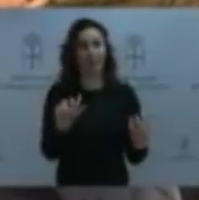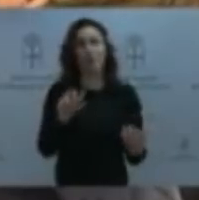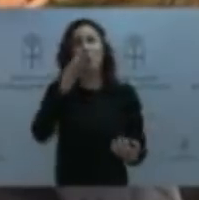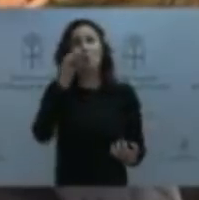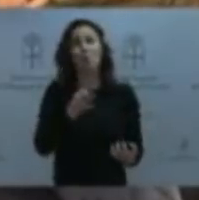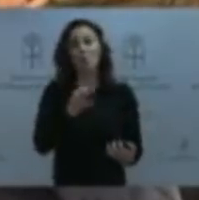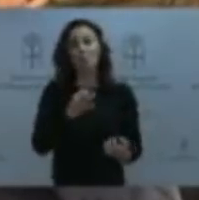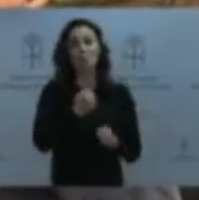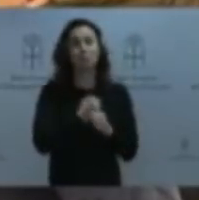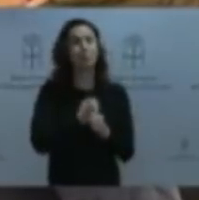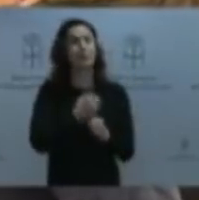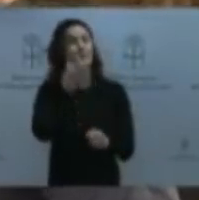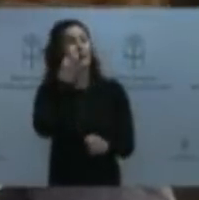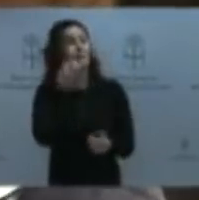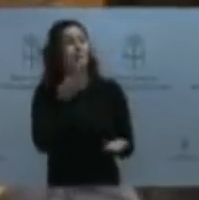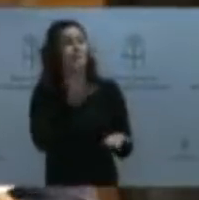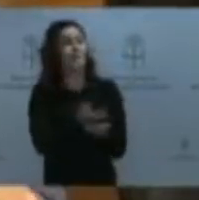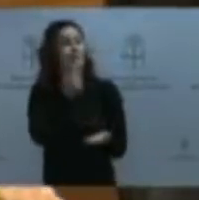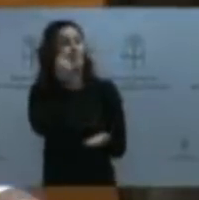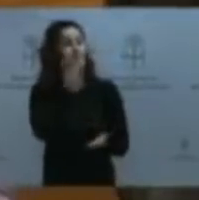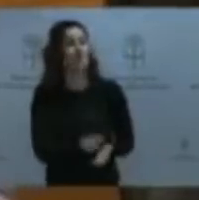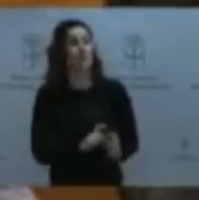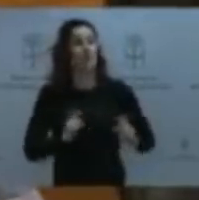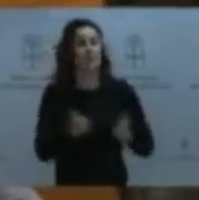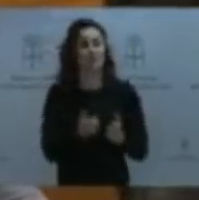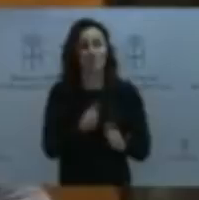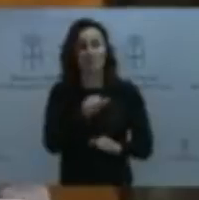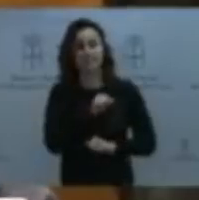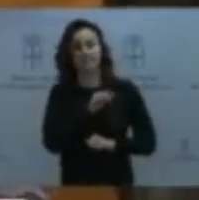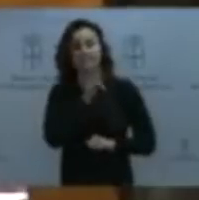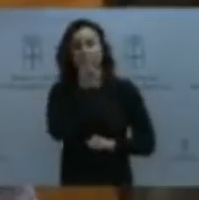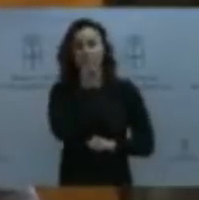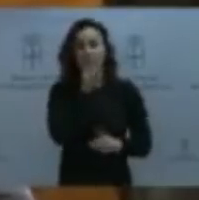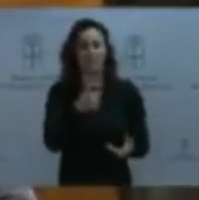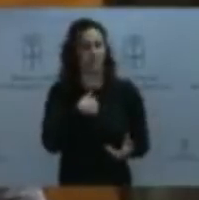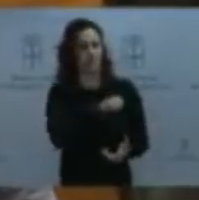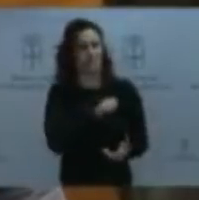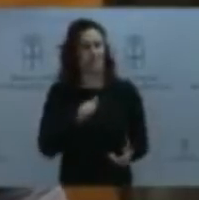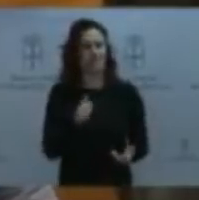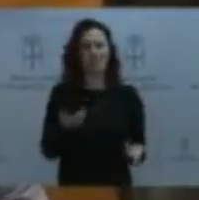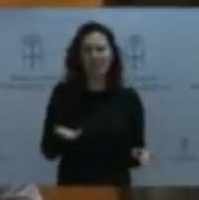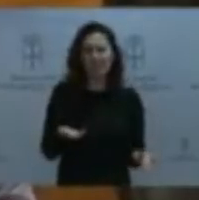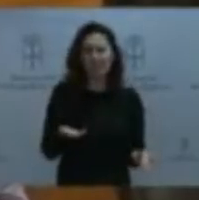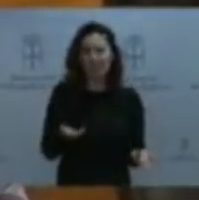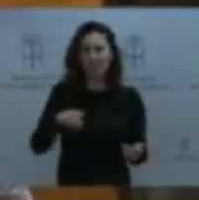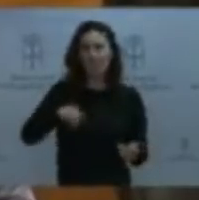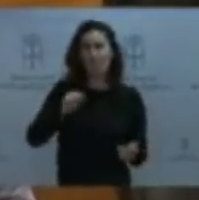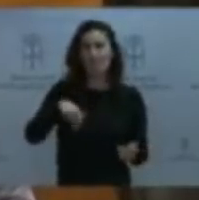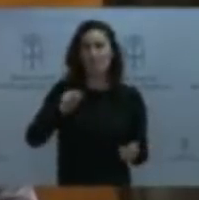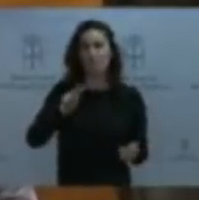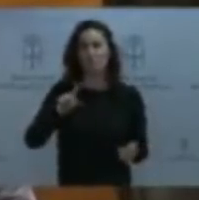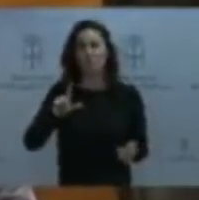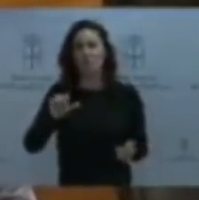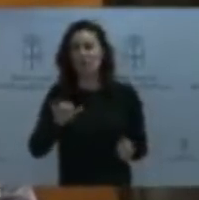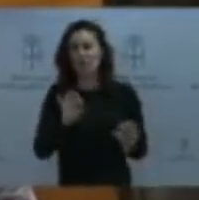Fernández. Siguen esperando. Me pregunto cuál es el tiempo de espera de Manuel Menéndez cuando quiere reunirse con el presidente. Se ve